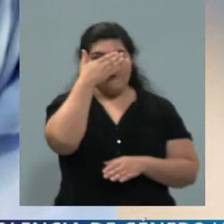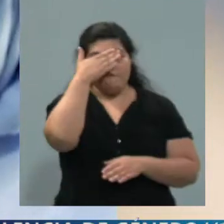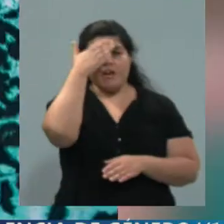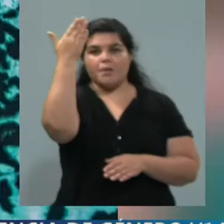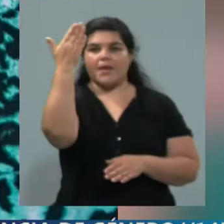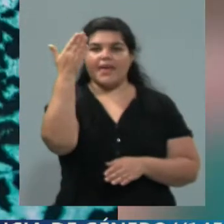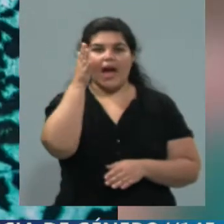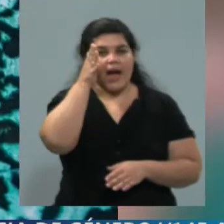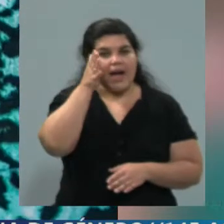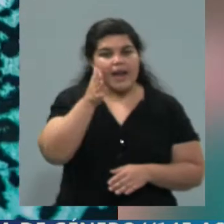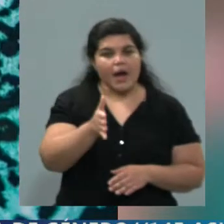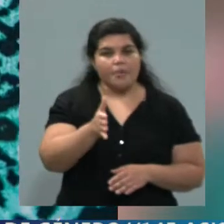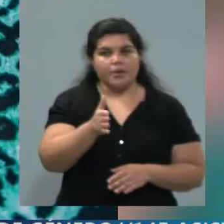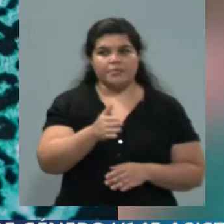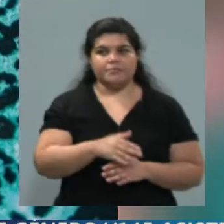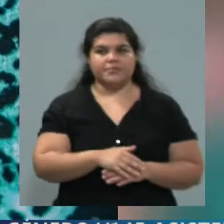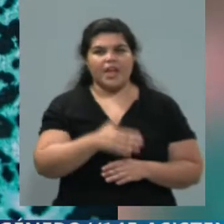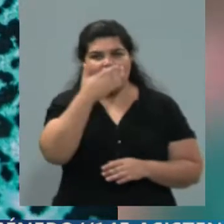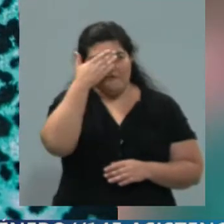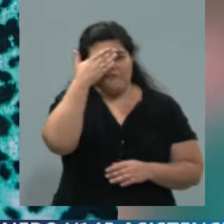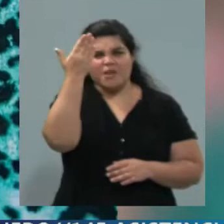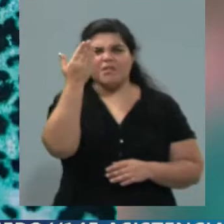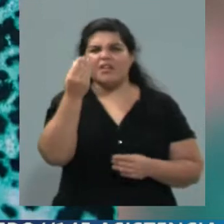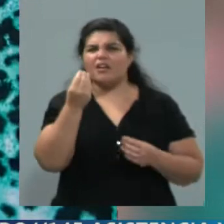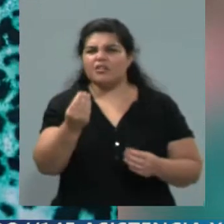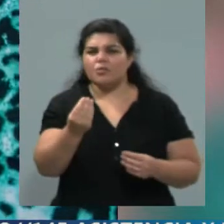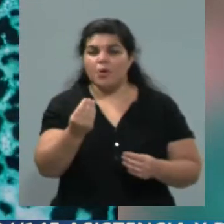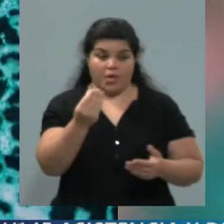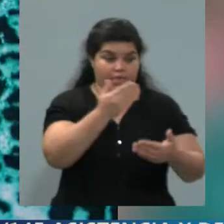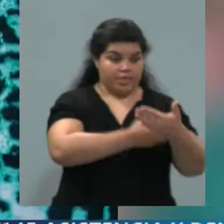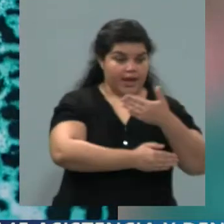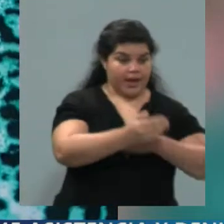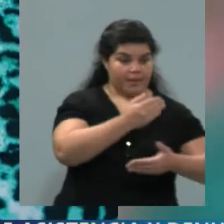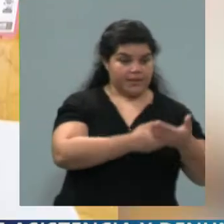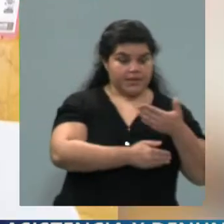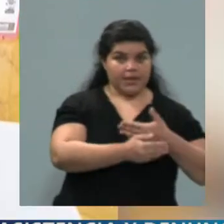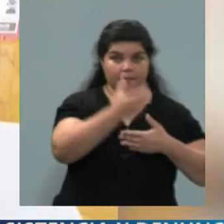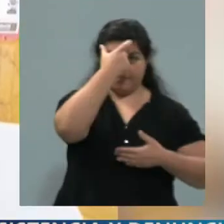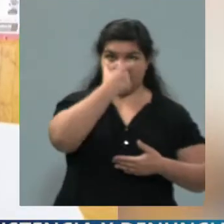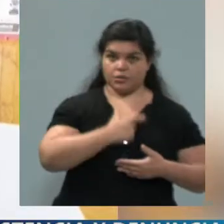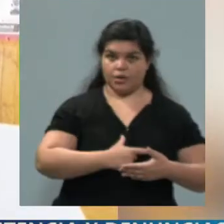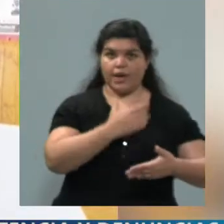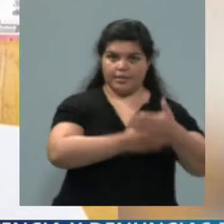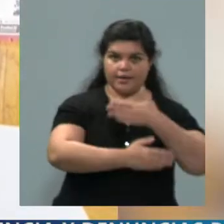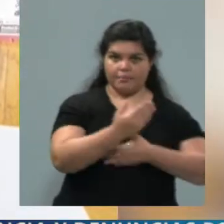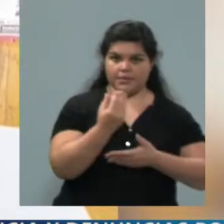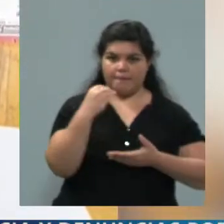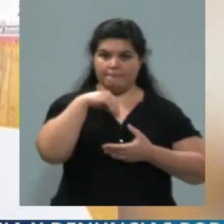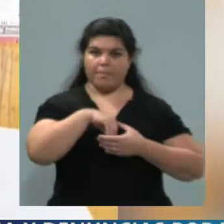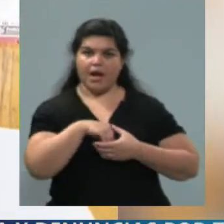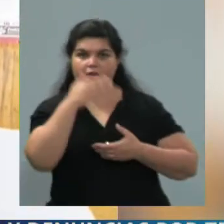decir, enfermedades que aparecen acompañando a las discapacidades. Y bueno, la verdad